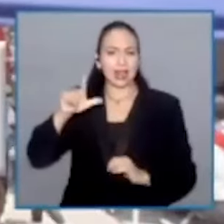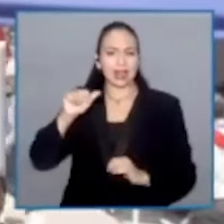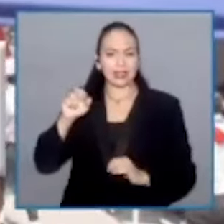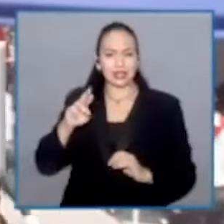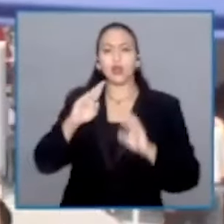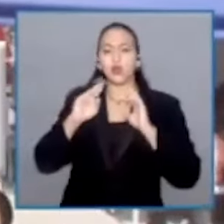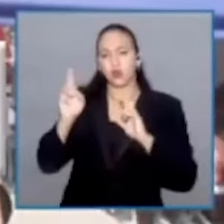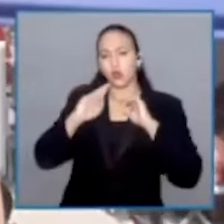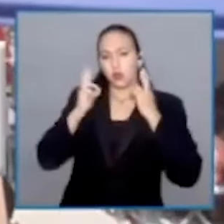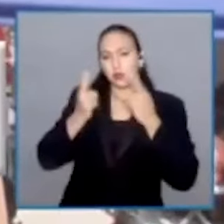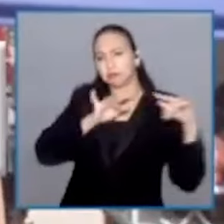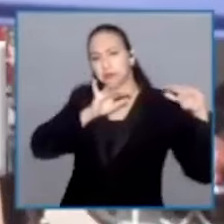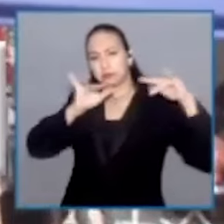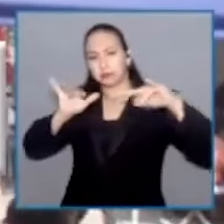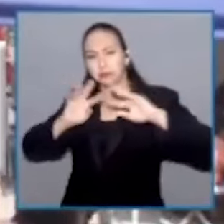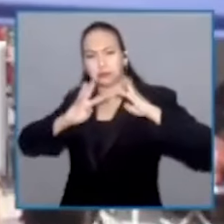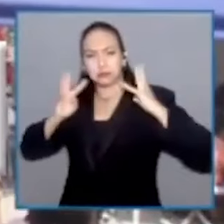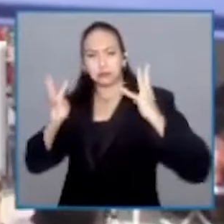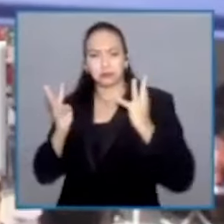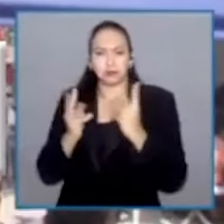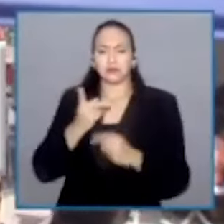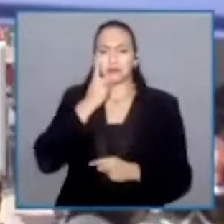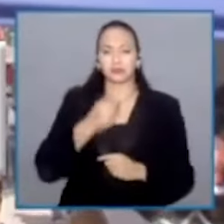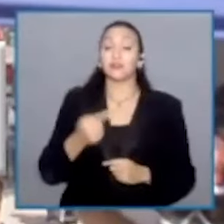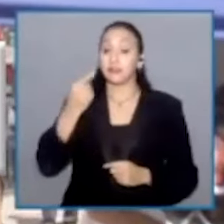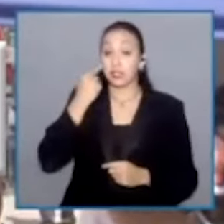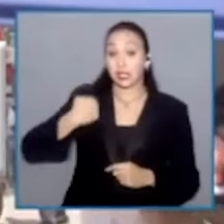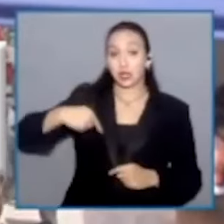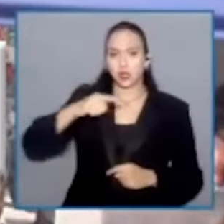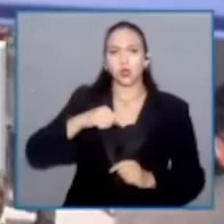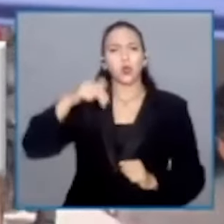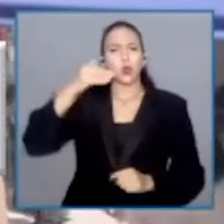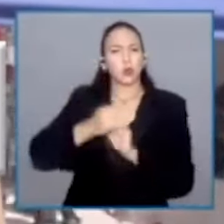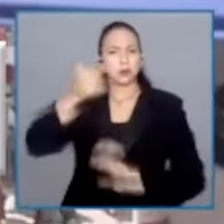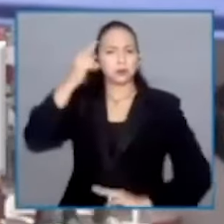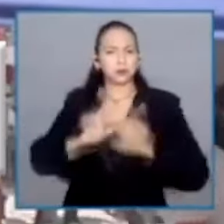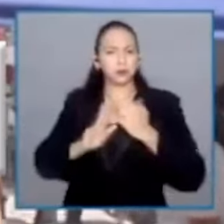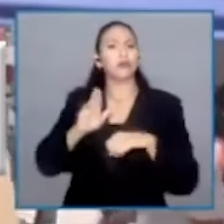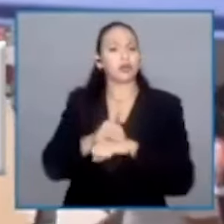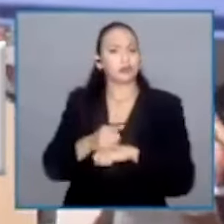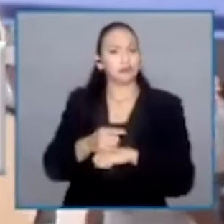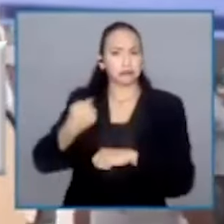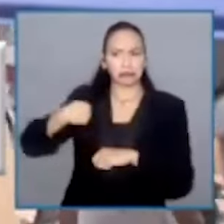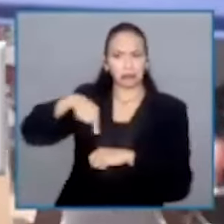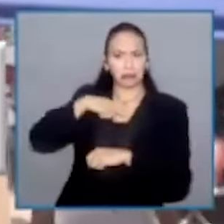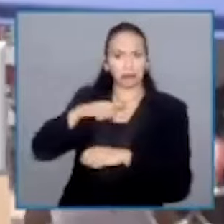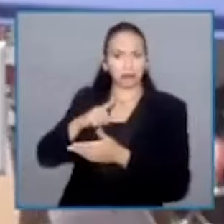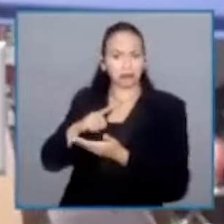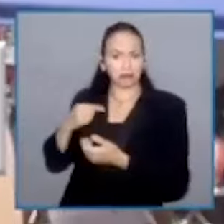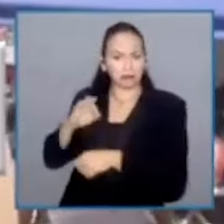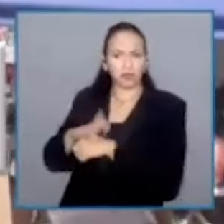que estamos haciendo esto por el país, no estamos defendiendo ni salarios,